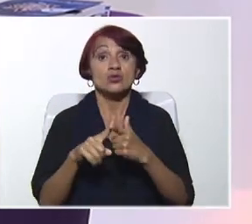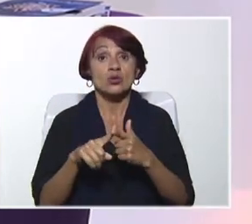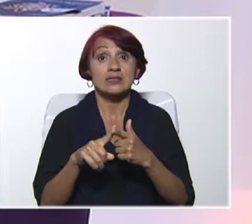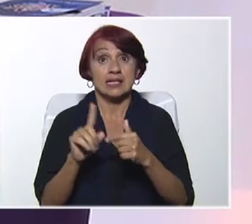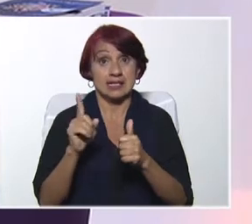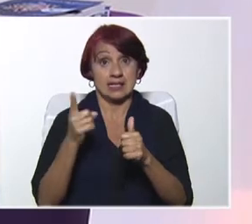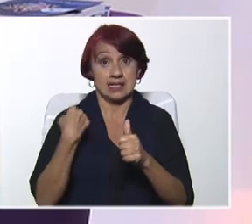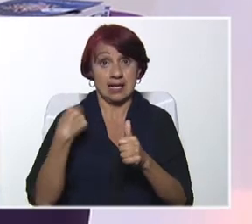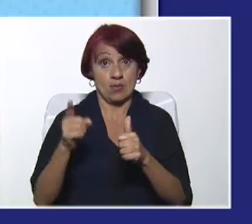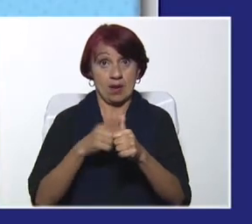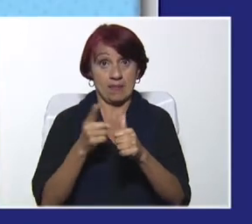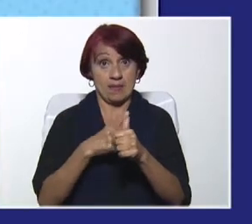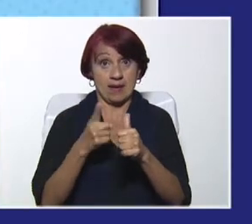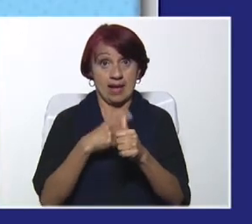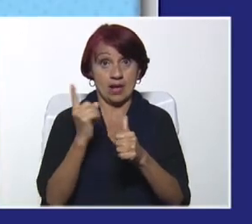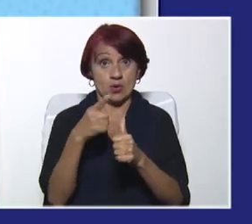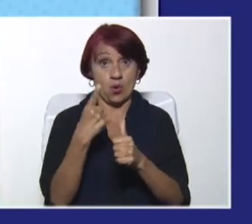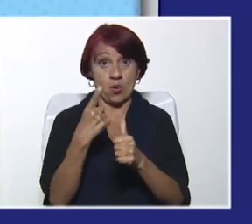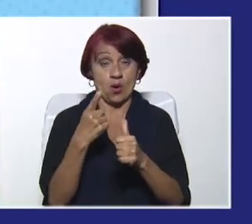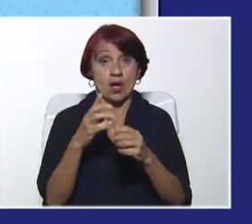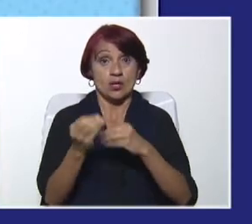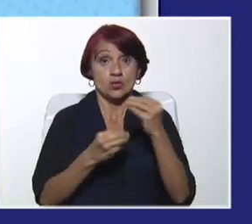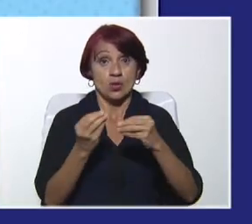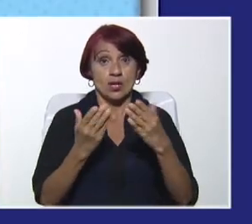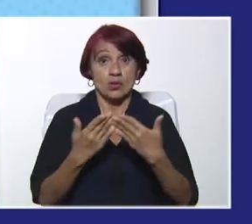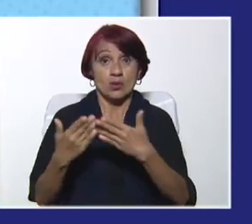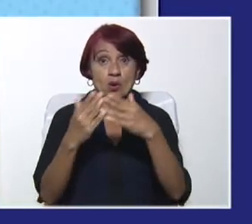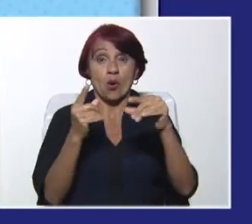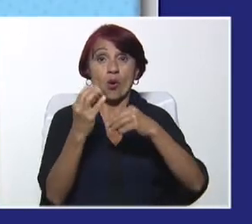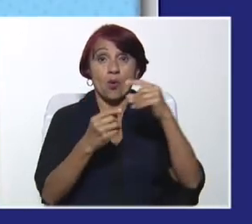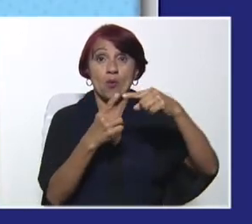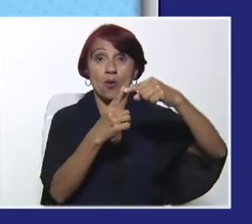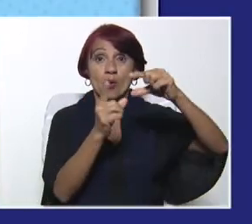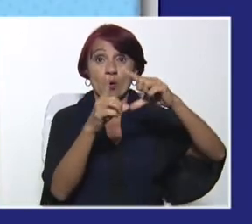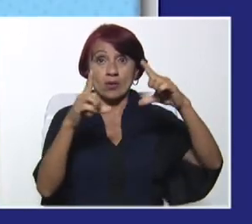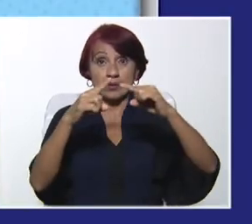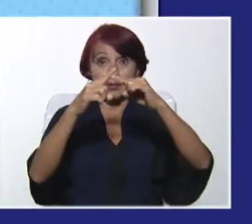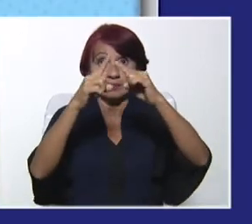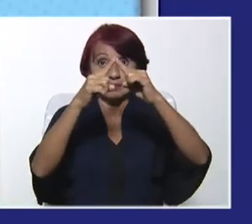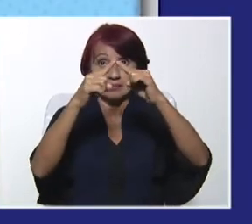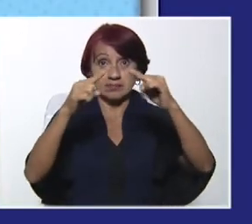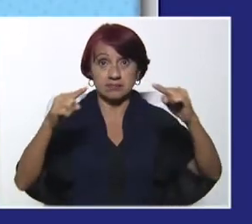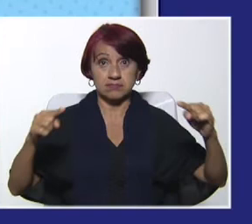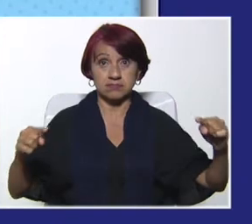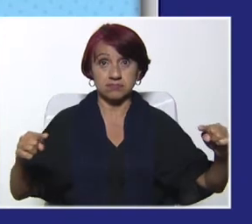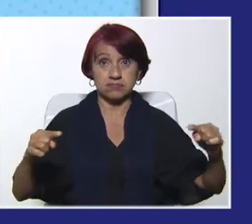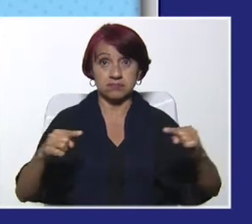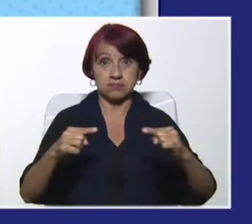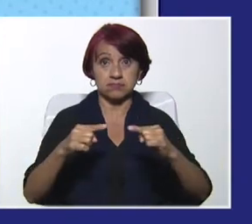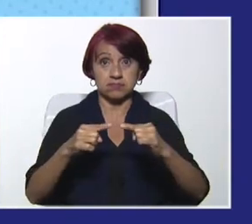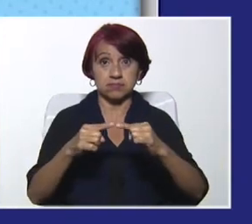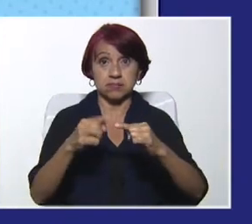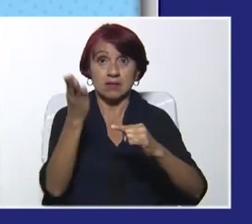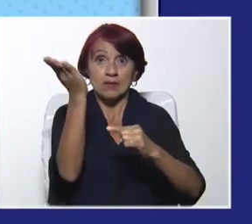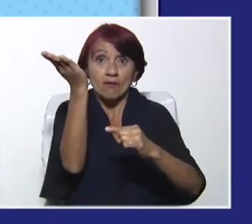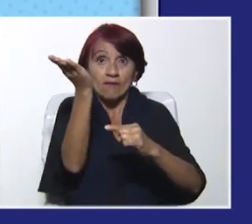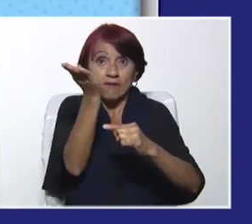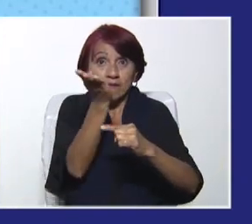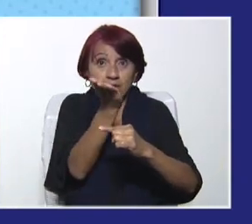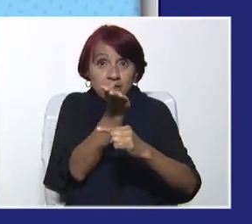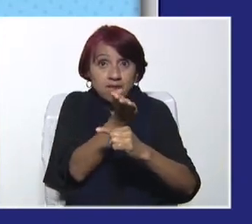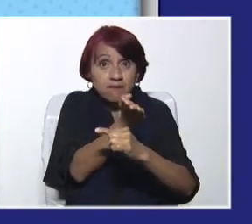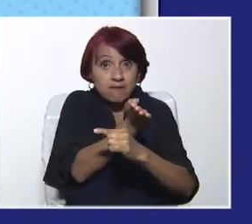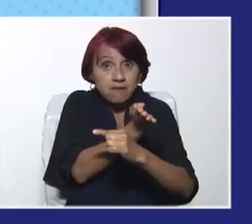primer segmento de la recta o un primer lado del triángulo. Tenemos en su forma